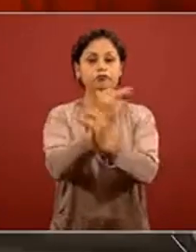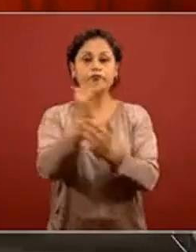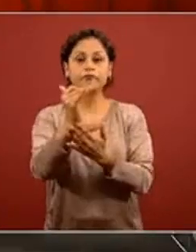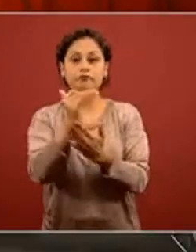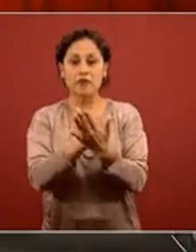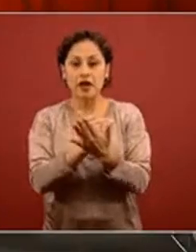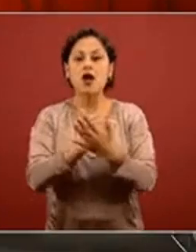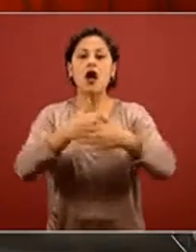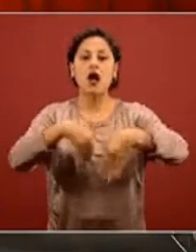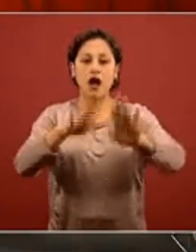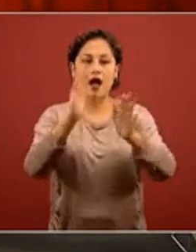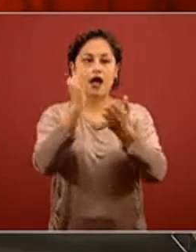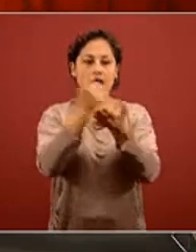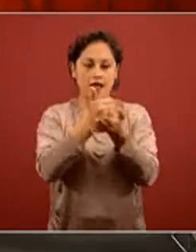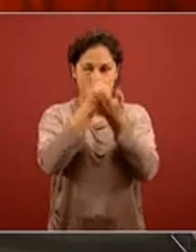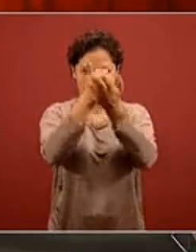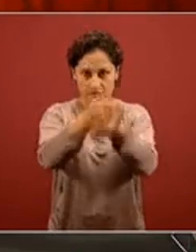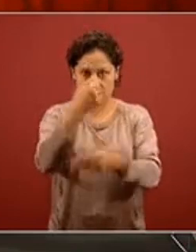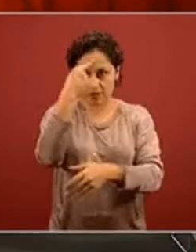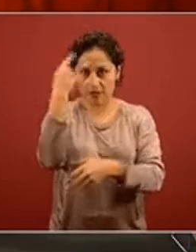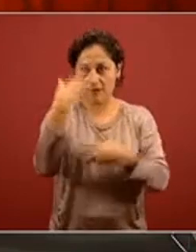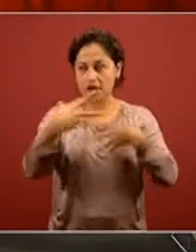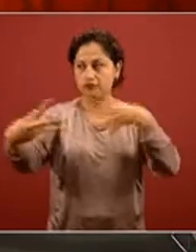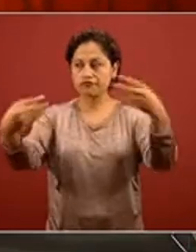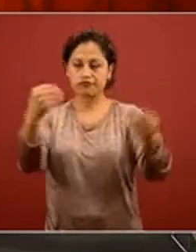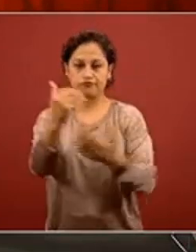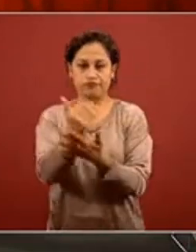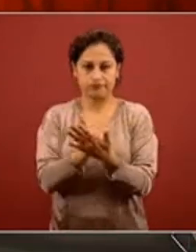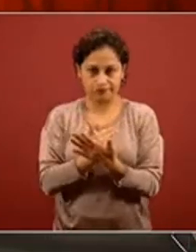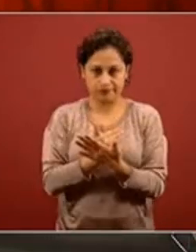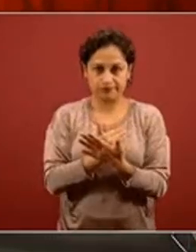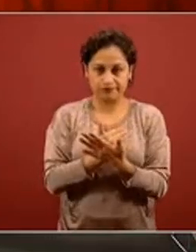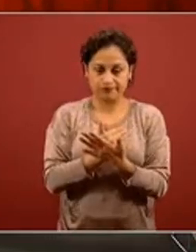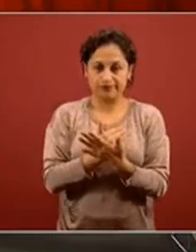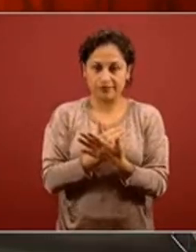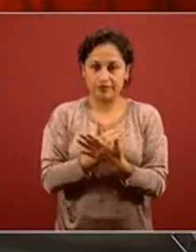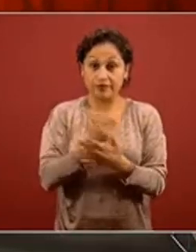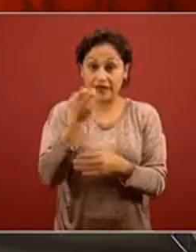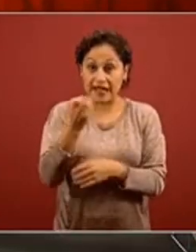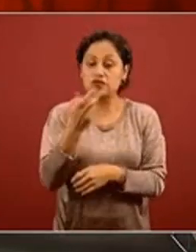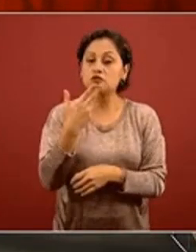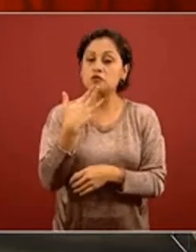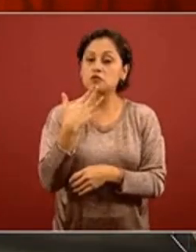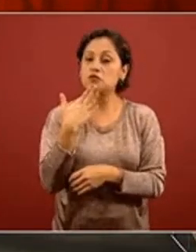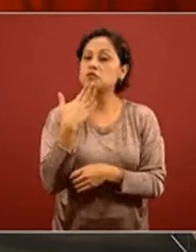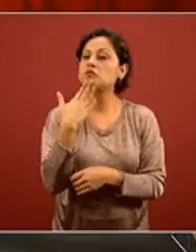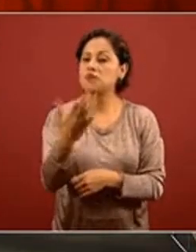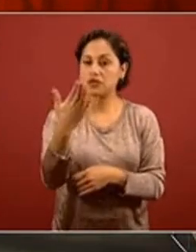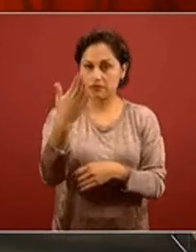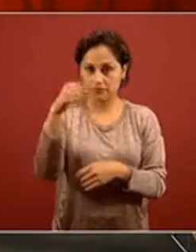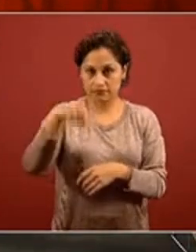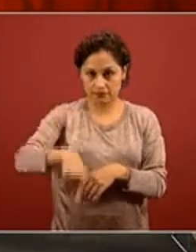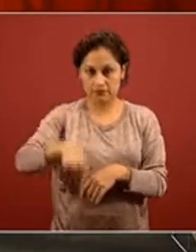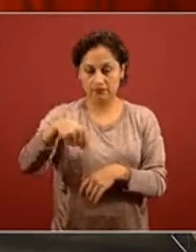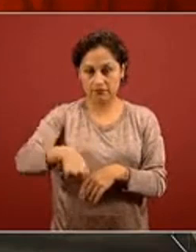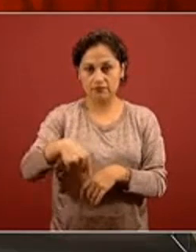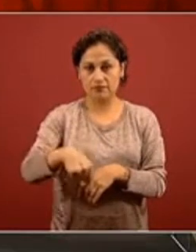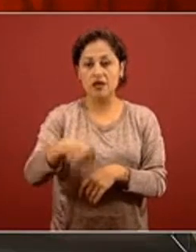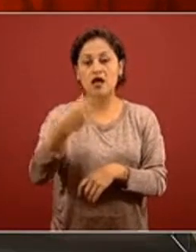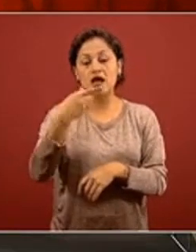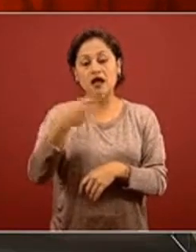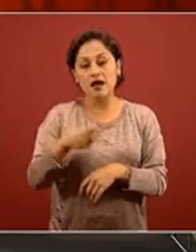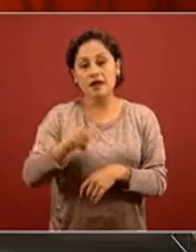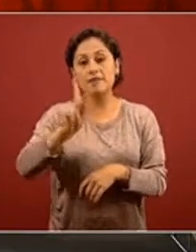mucho más a la reducción de los contagios. Entonces, ahí estamos tranquilos. Pero ayer hablábamos de